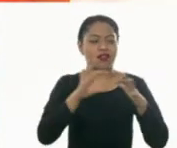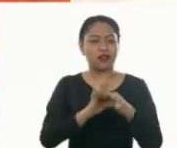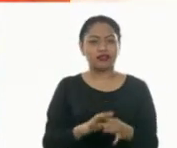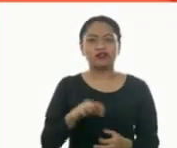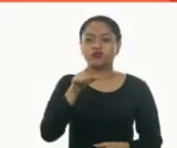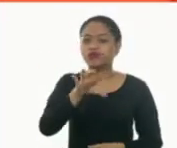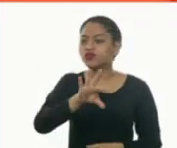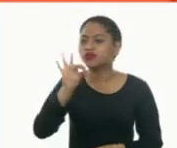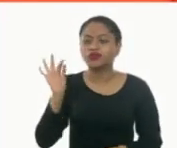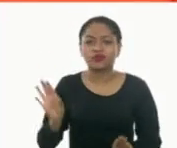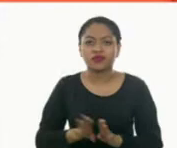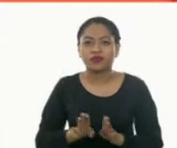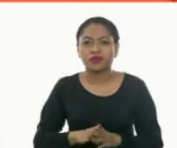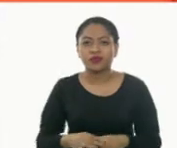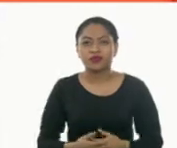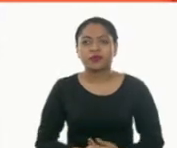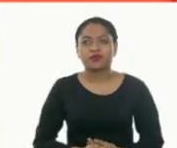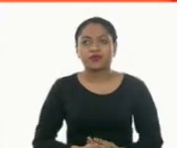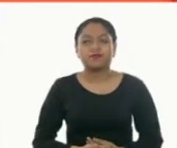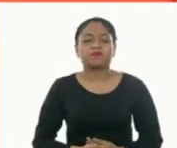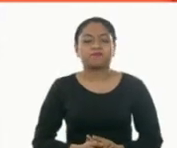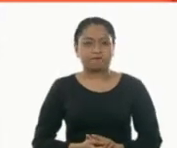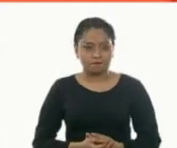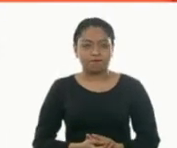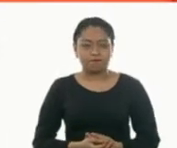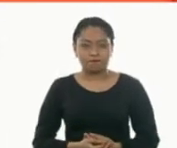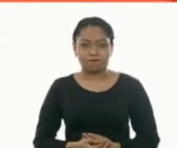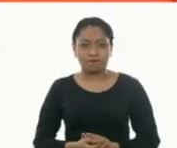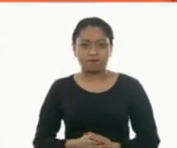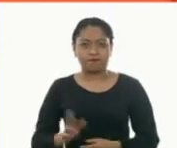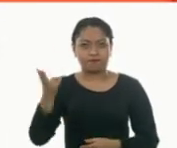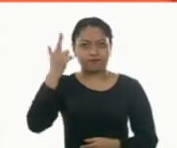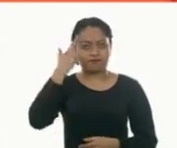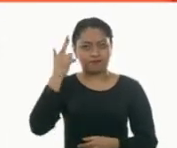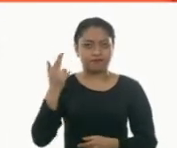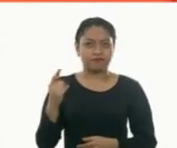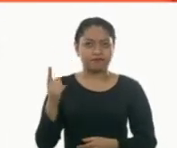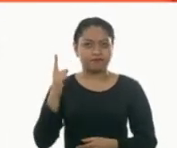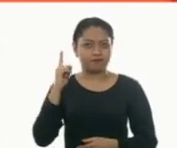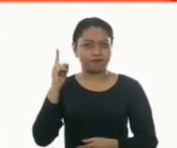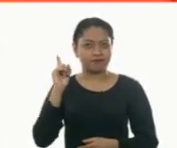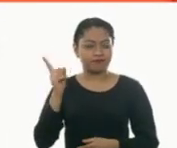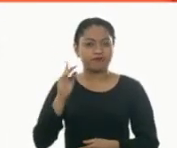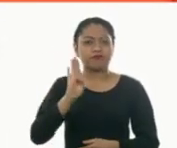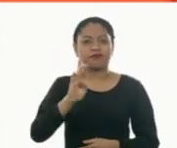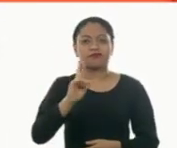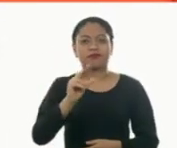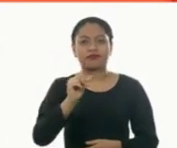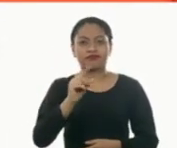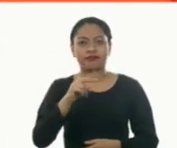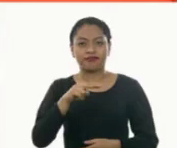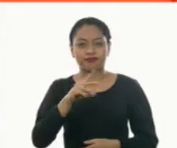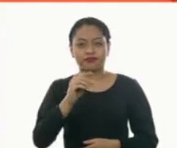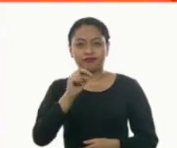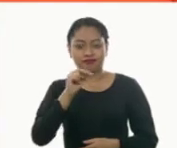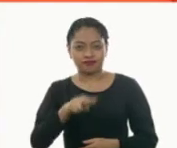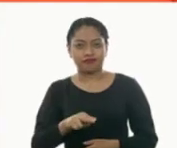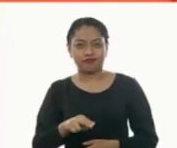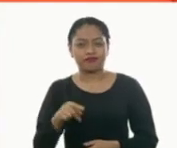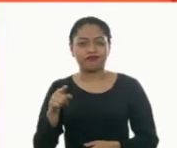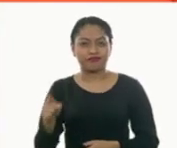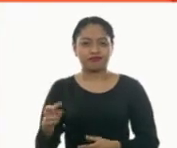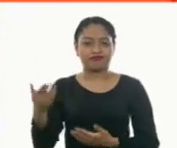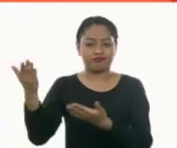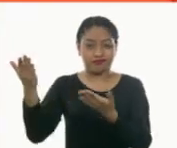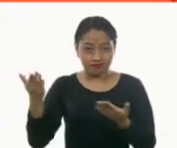definiste? Sí, con mucho gusto. Recuerdo en este momento a Brandon, que cuando llegó con